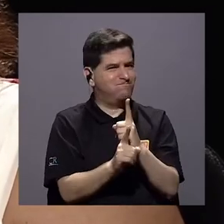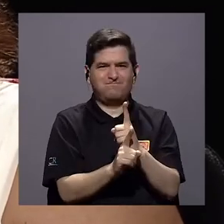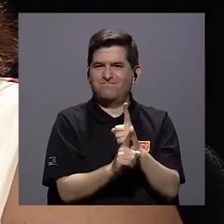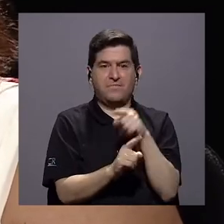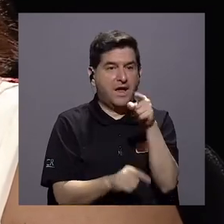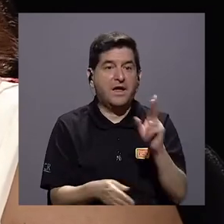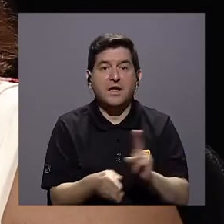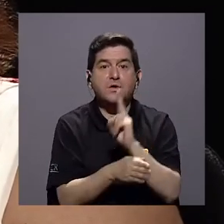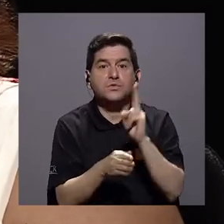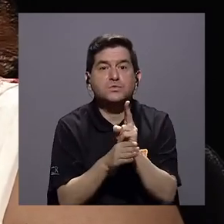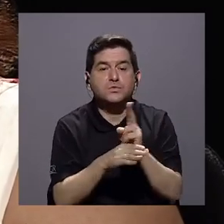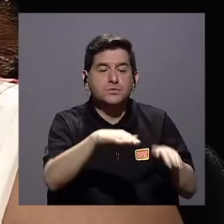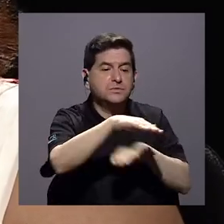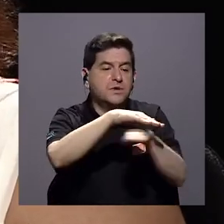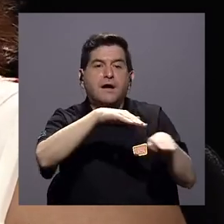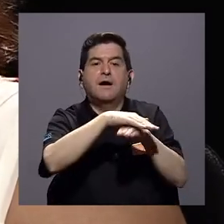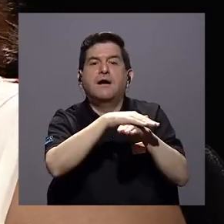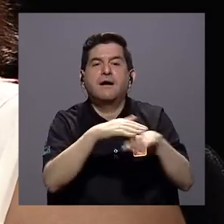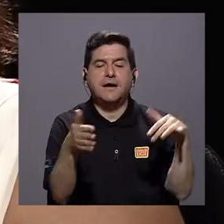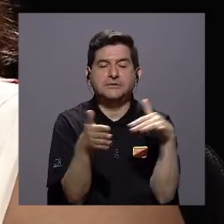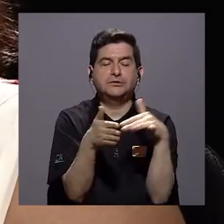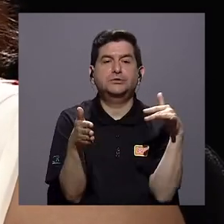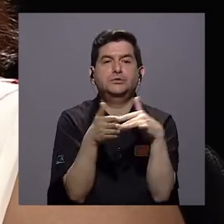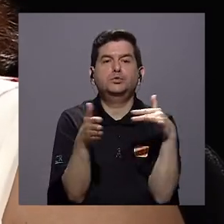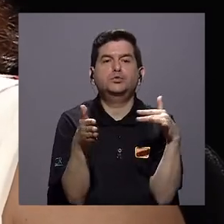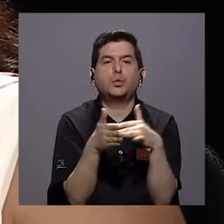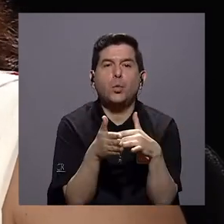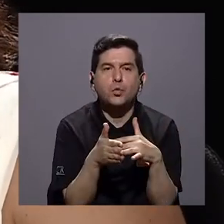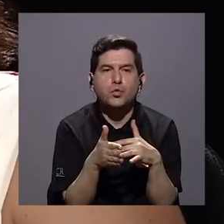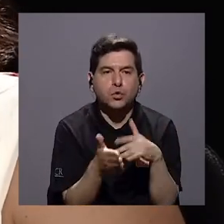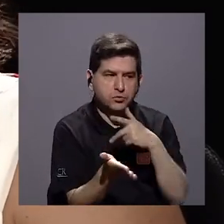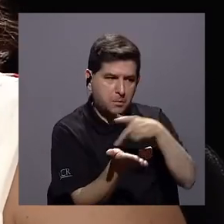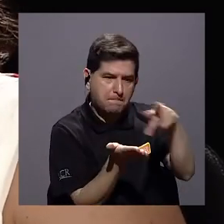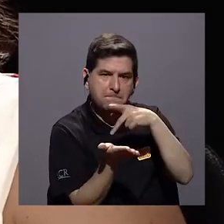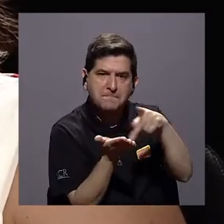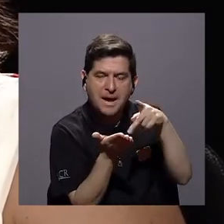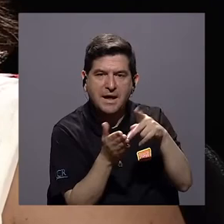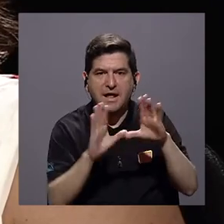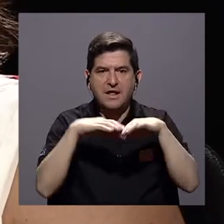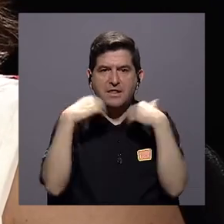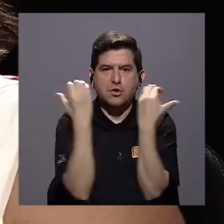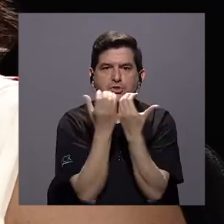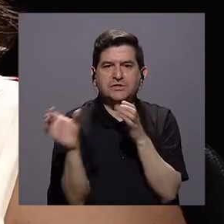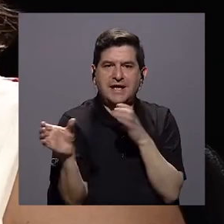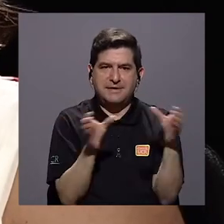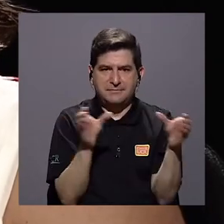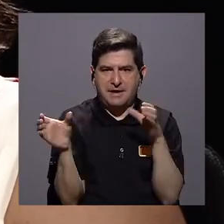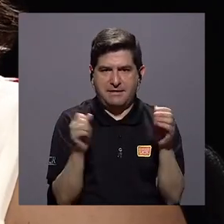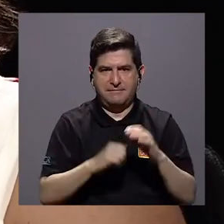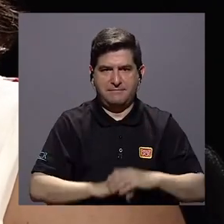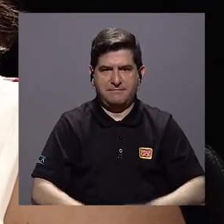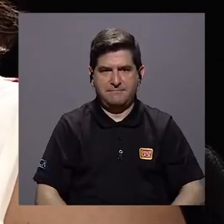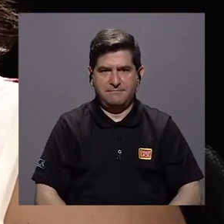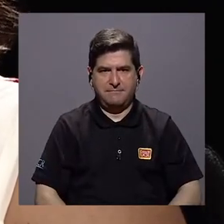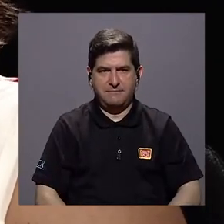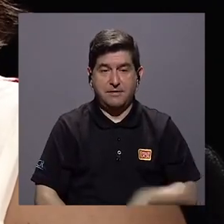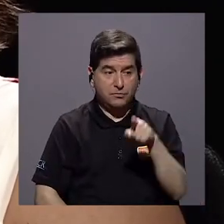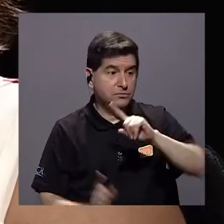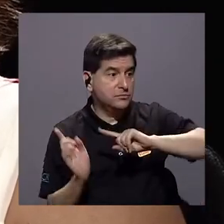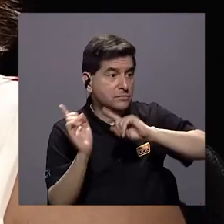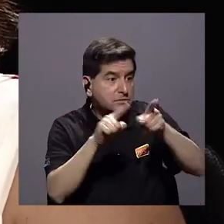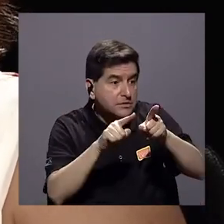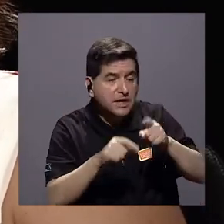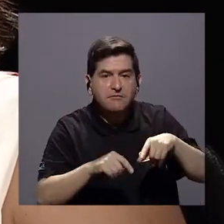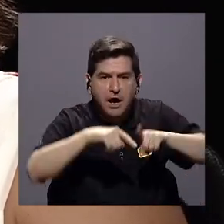que no están correctos. Ellos tomaron como base estudios pagados por la Cámara de